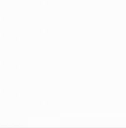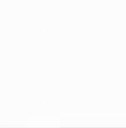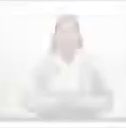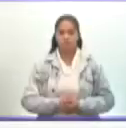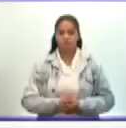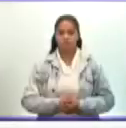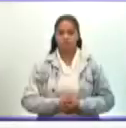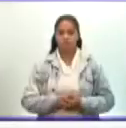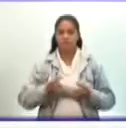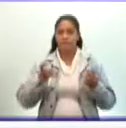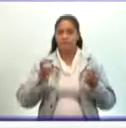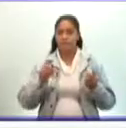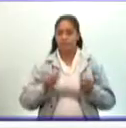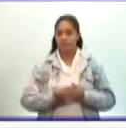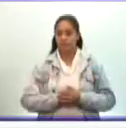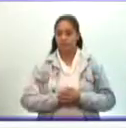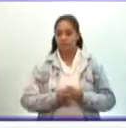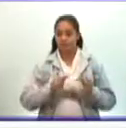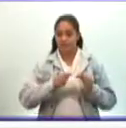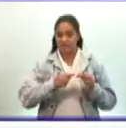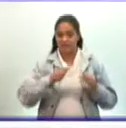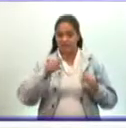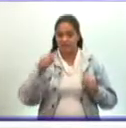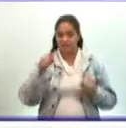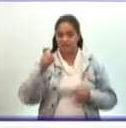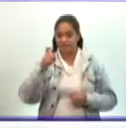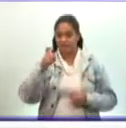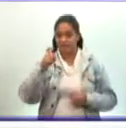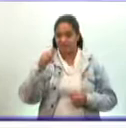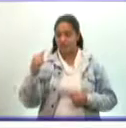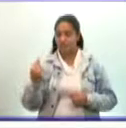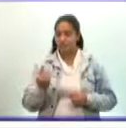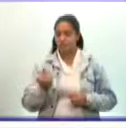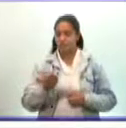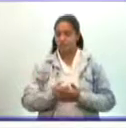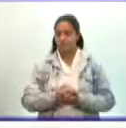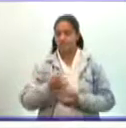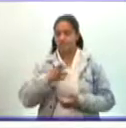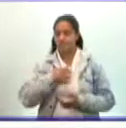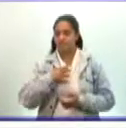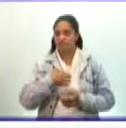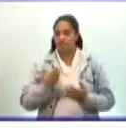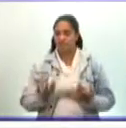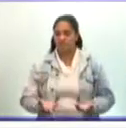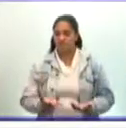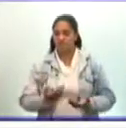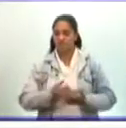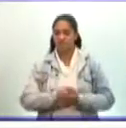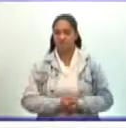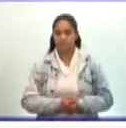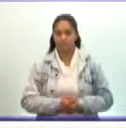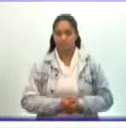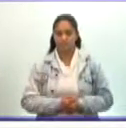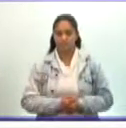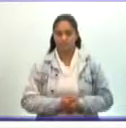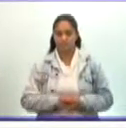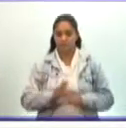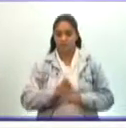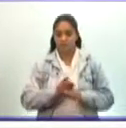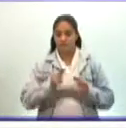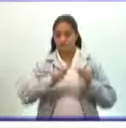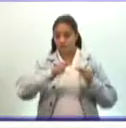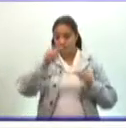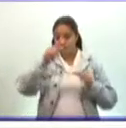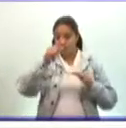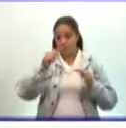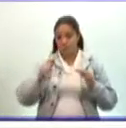Para calcular el segmento X sub 1, tenemos en este caso varias longitudes de